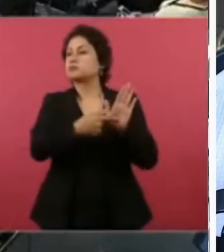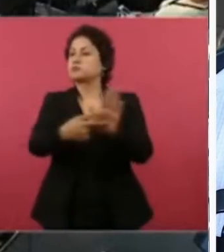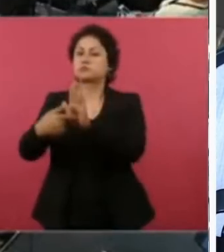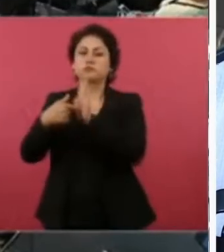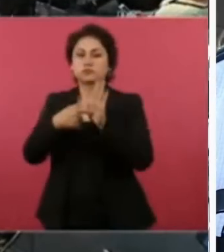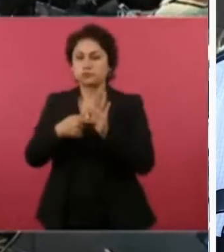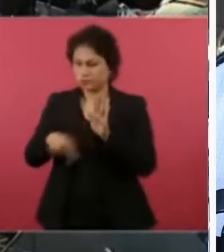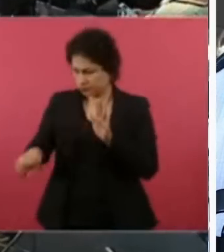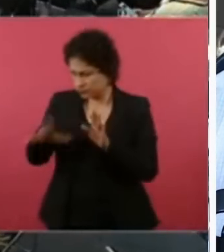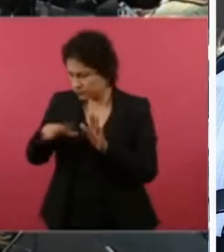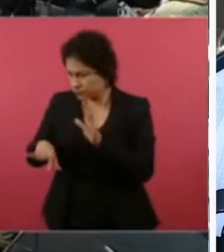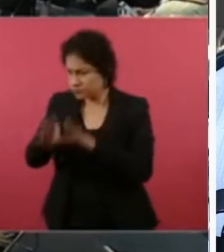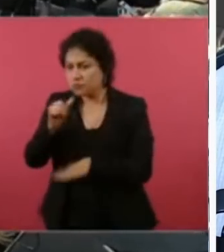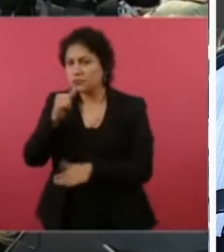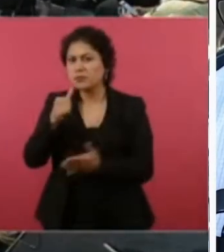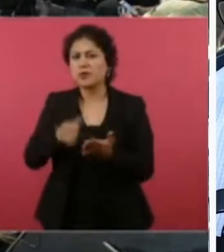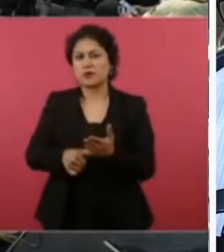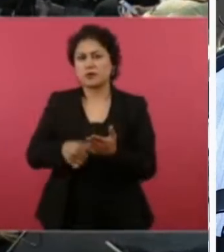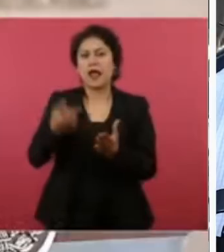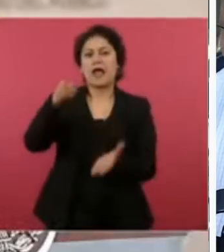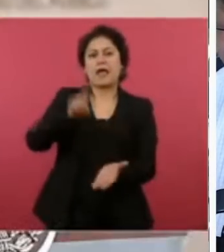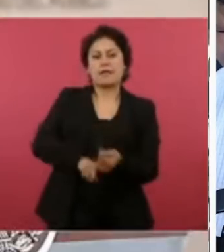Esa carta está en mi libro,